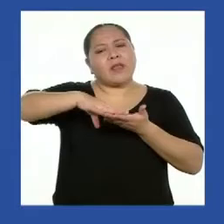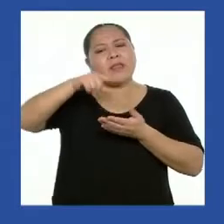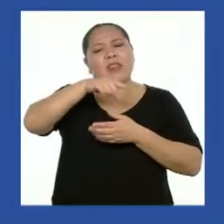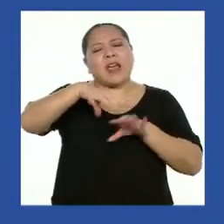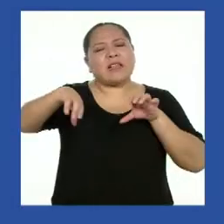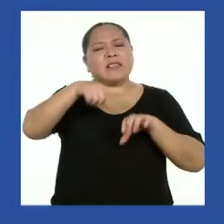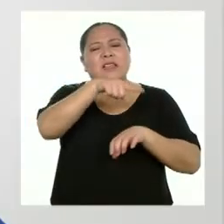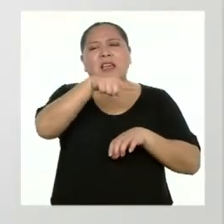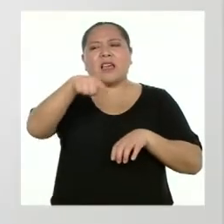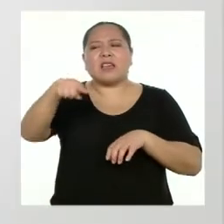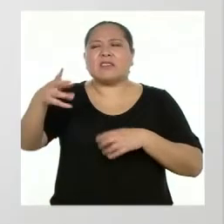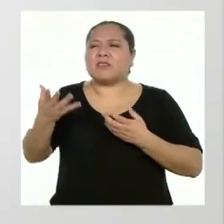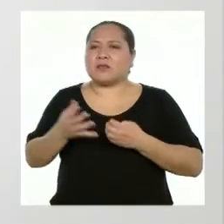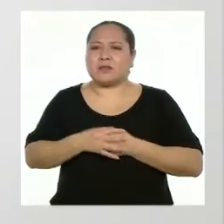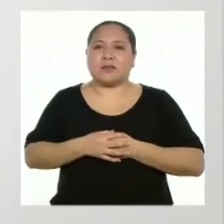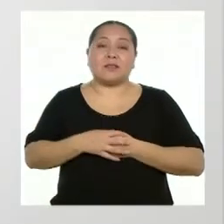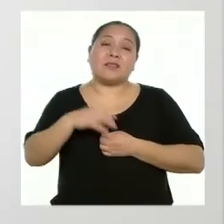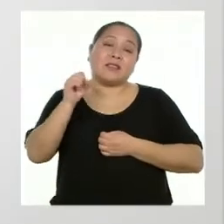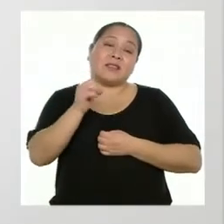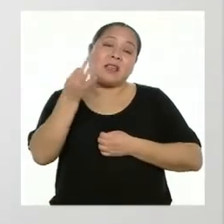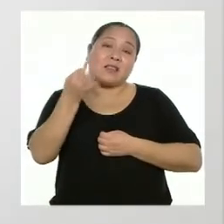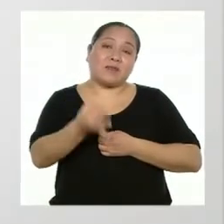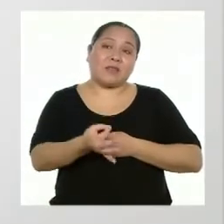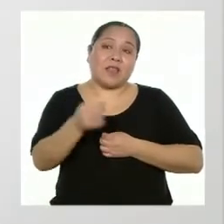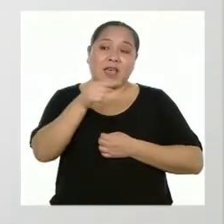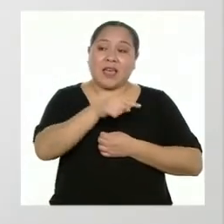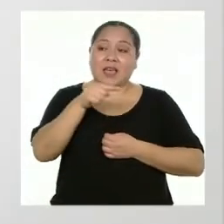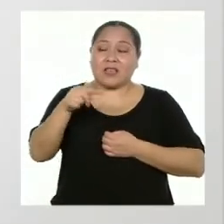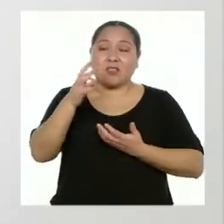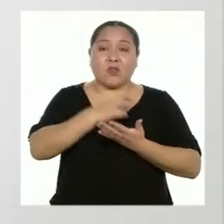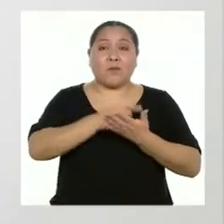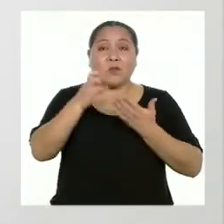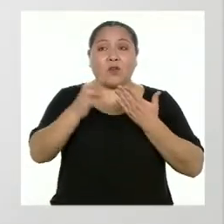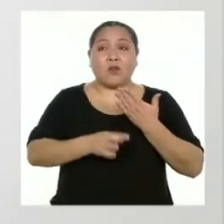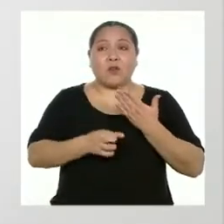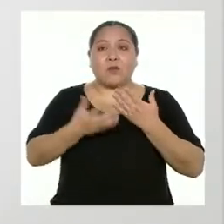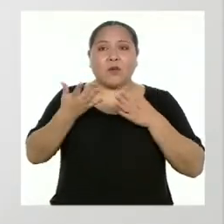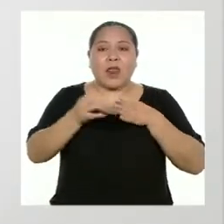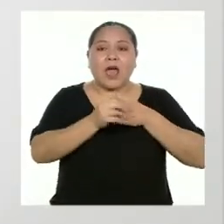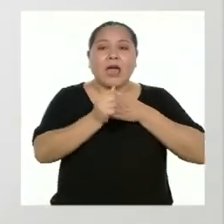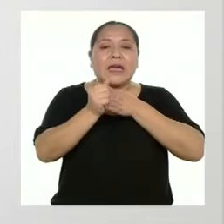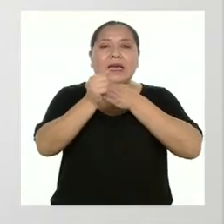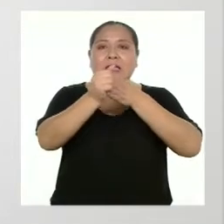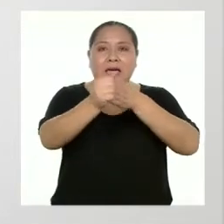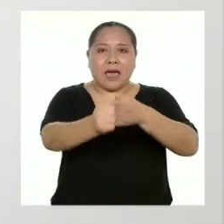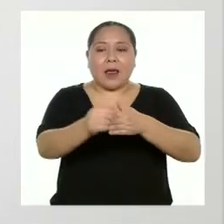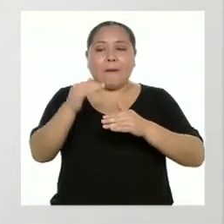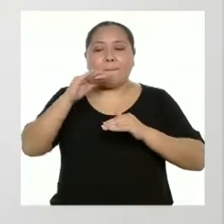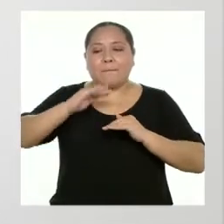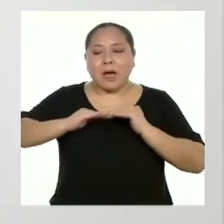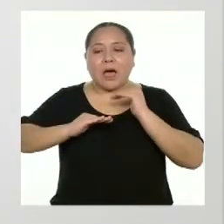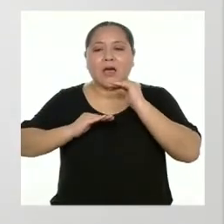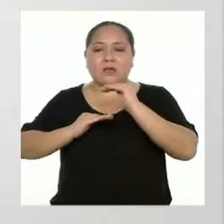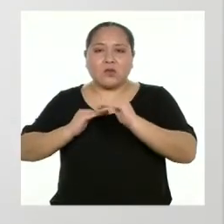cálculos? Es verdad, creo que estos programas son para dar orientaciones